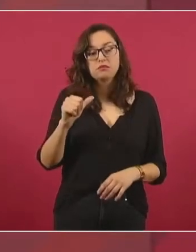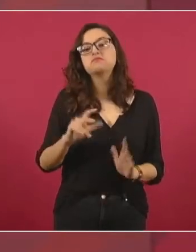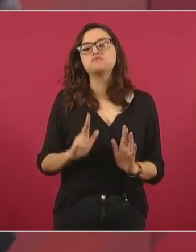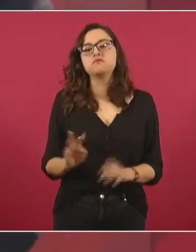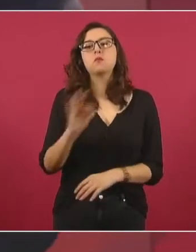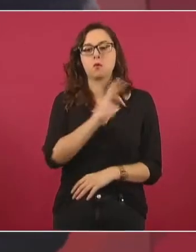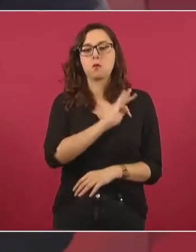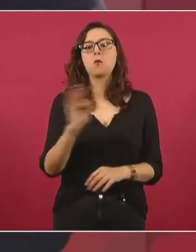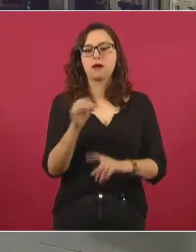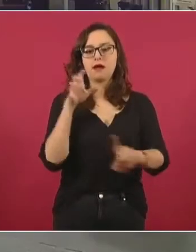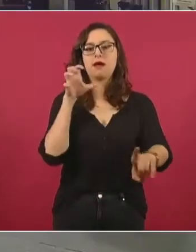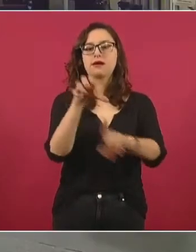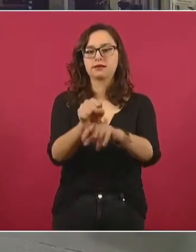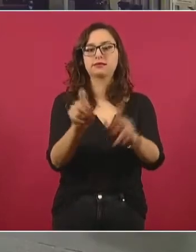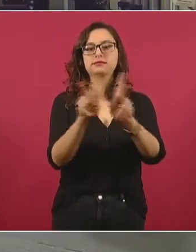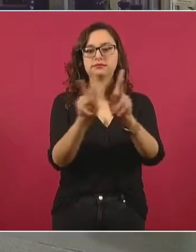porque